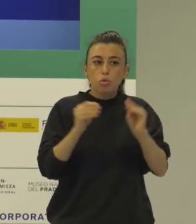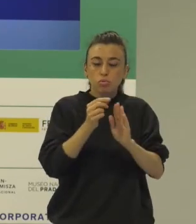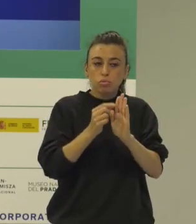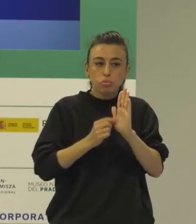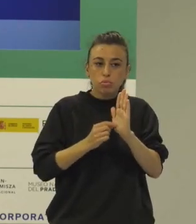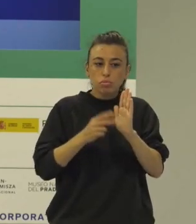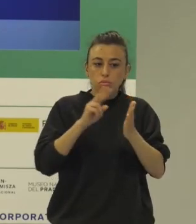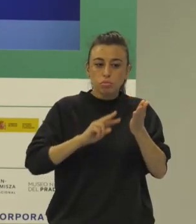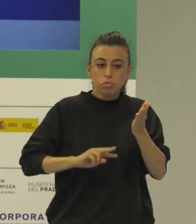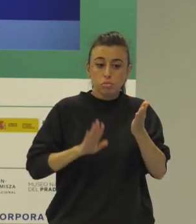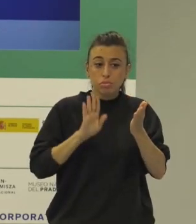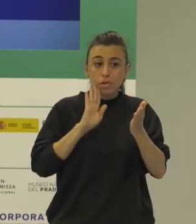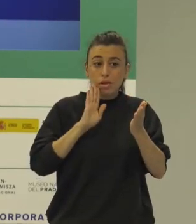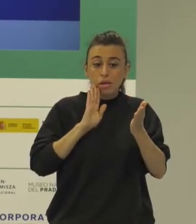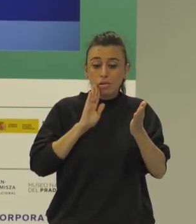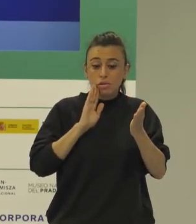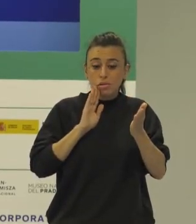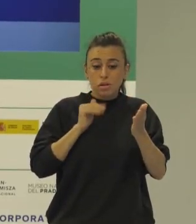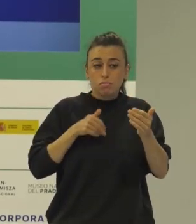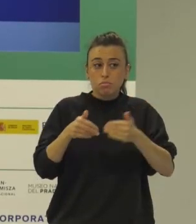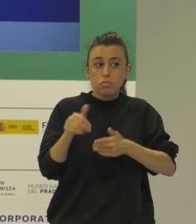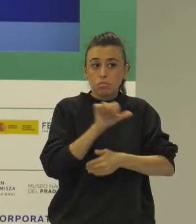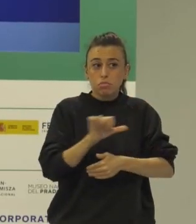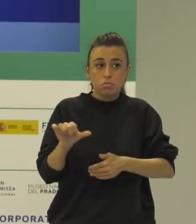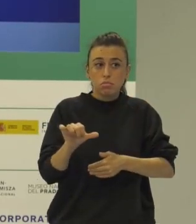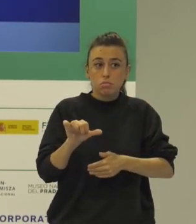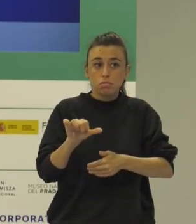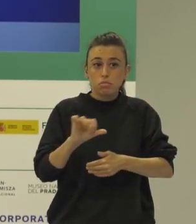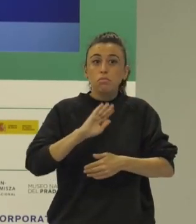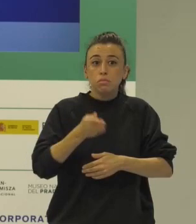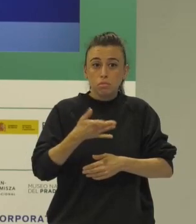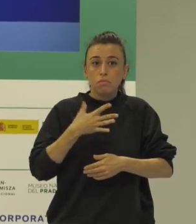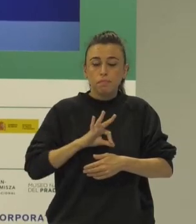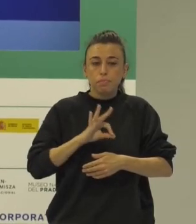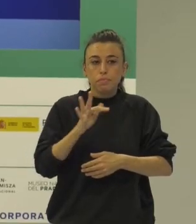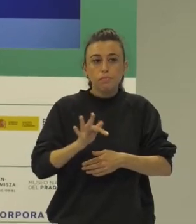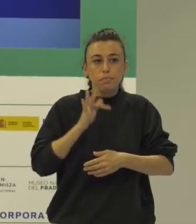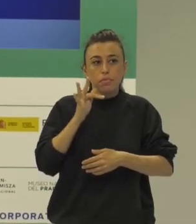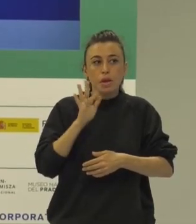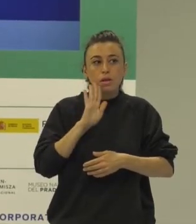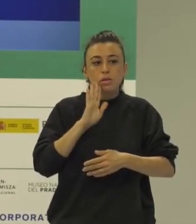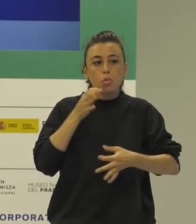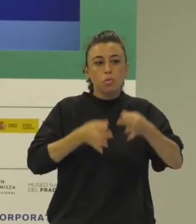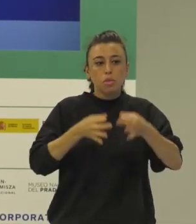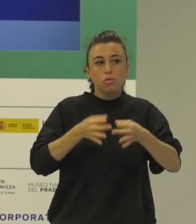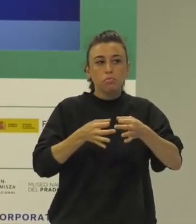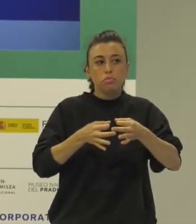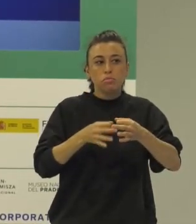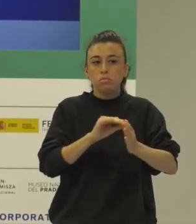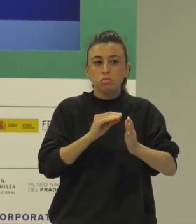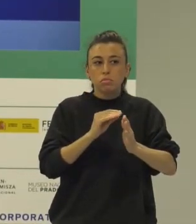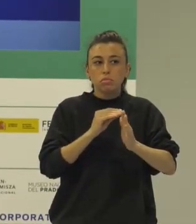condenado esta semana. Además, se ha establecido dentro del juicio de José Rubén Zamora que el